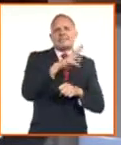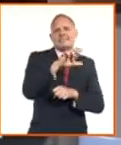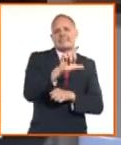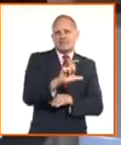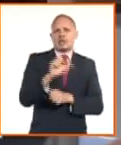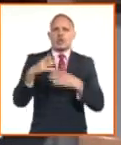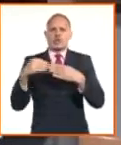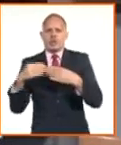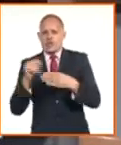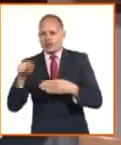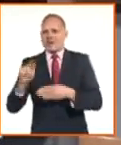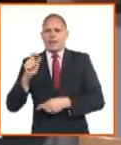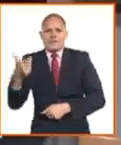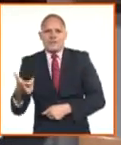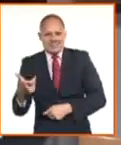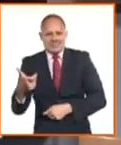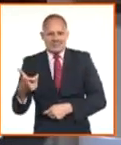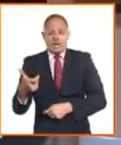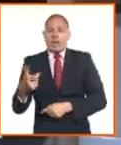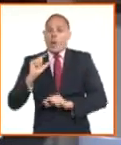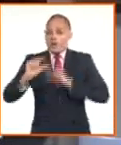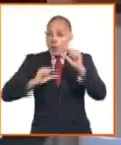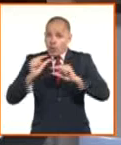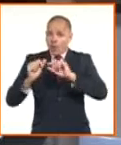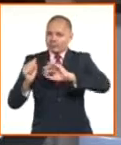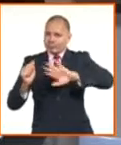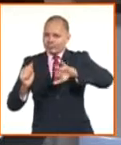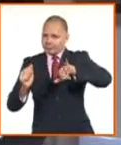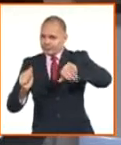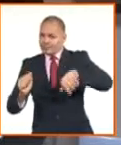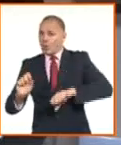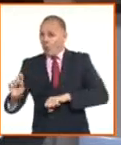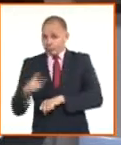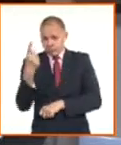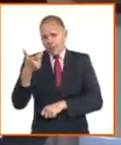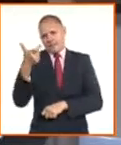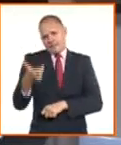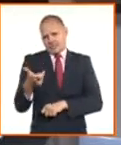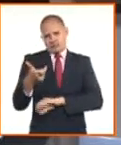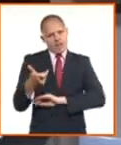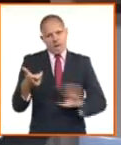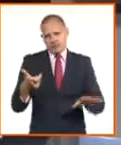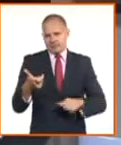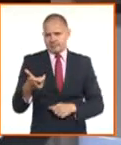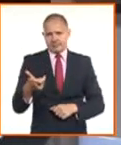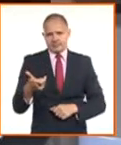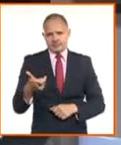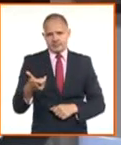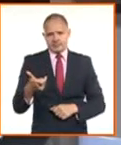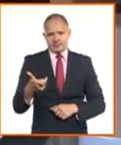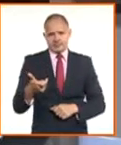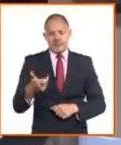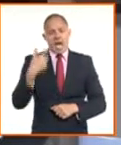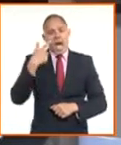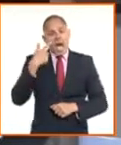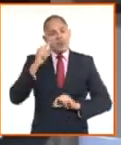va entonces directamente a tributar al objetivo de recuperar la capacidad de compra del peso cubano y que nos permita